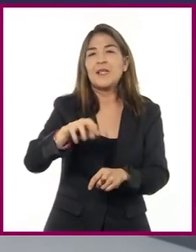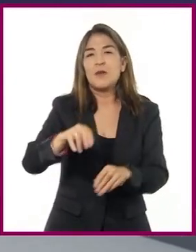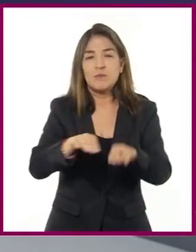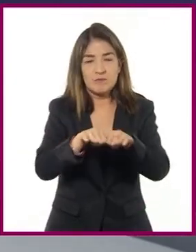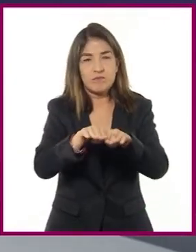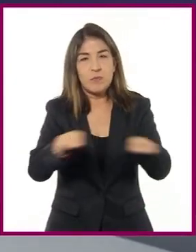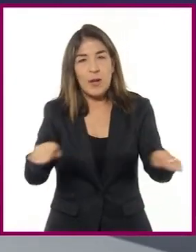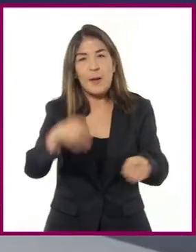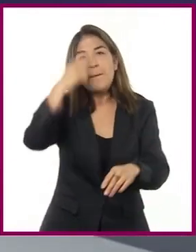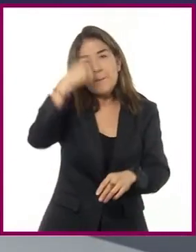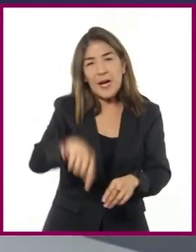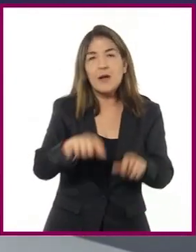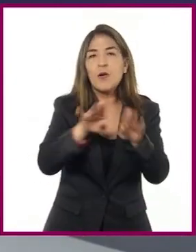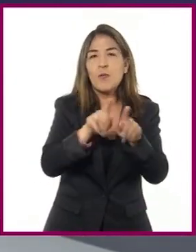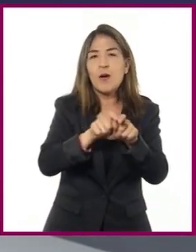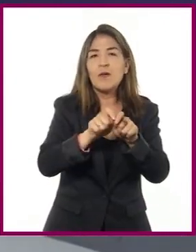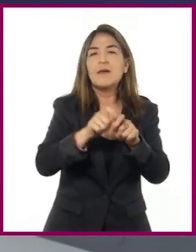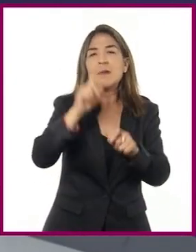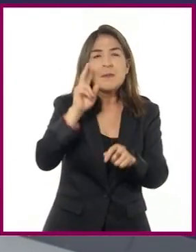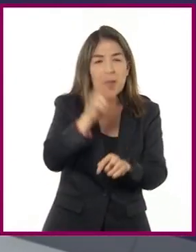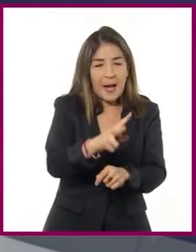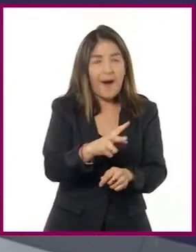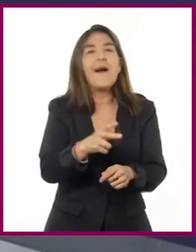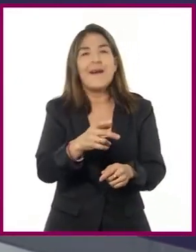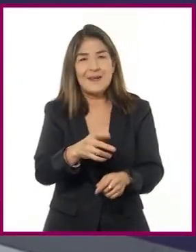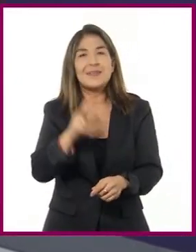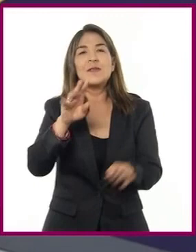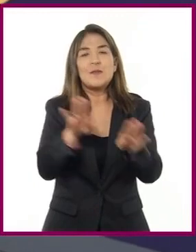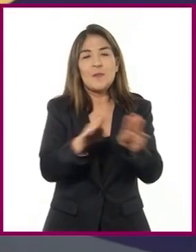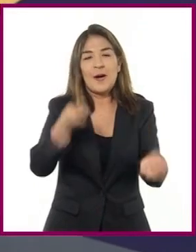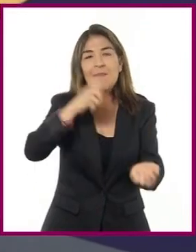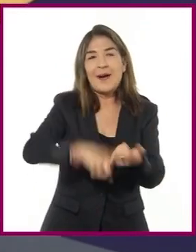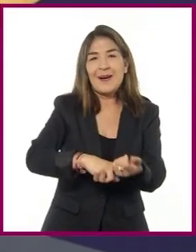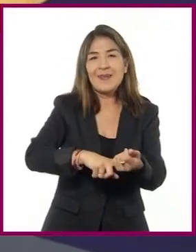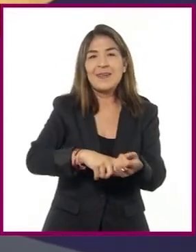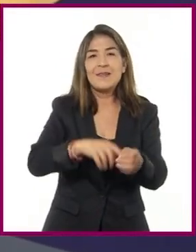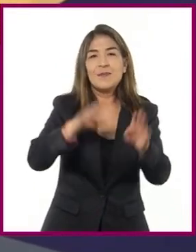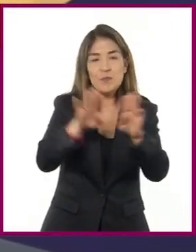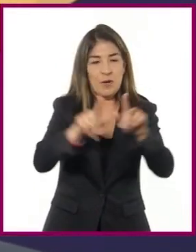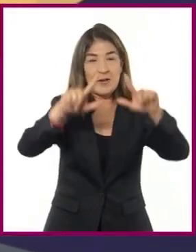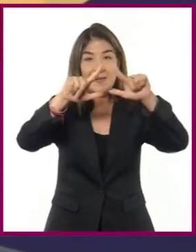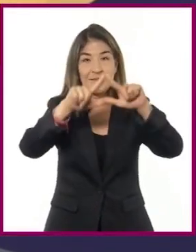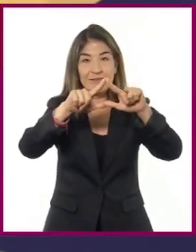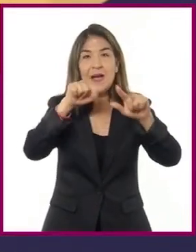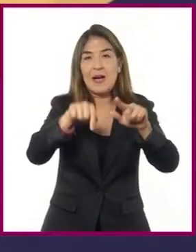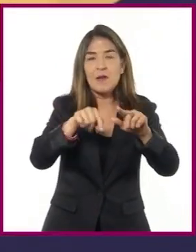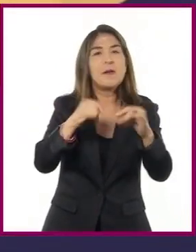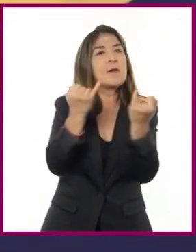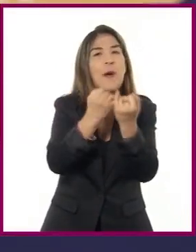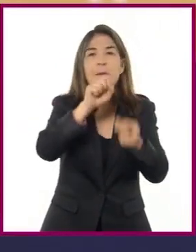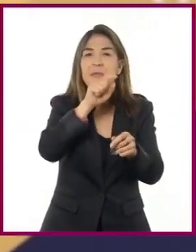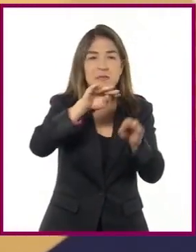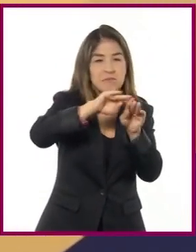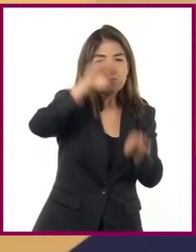utilizar demostraciones para convencernos de que los lados de un triángulo equilátero medían lo